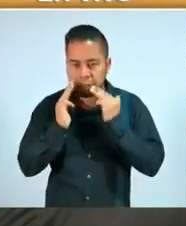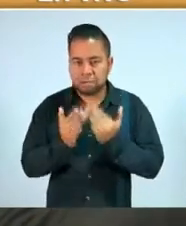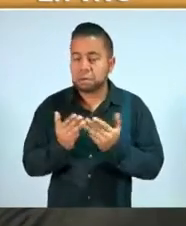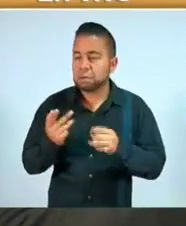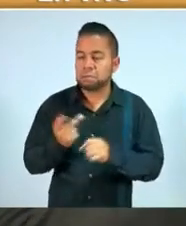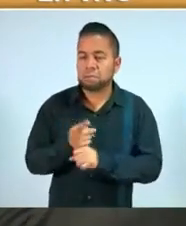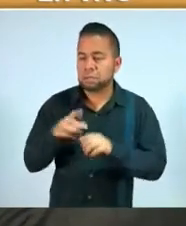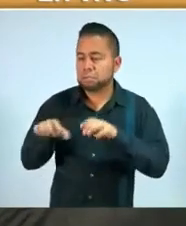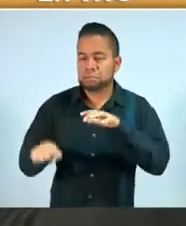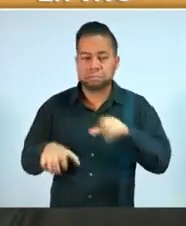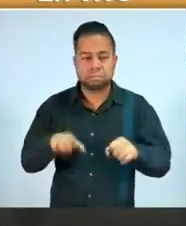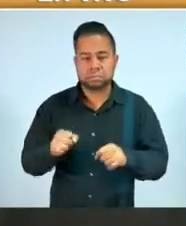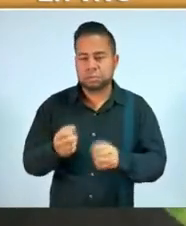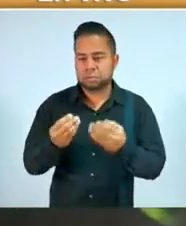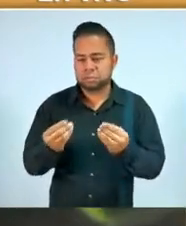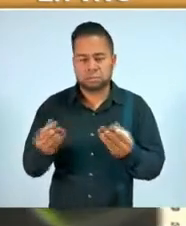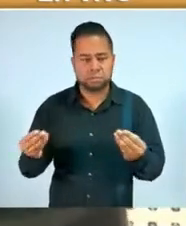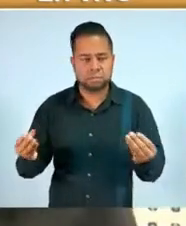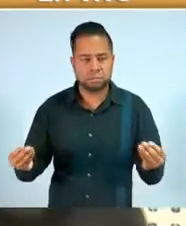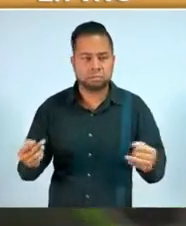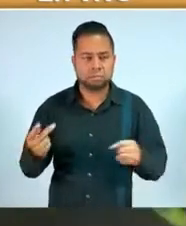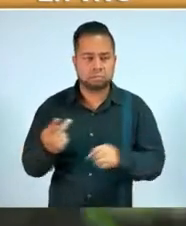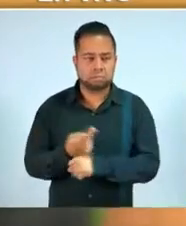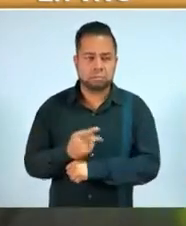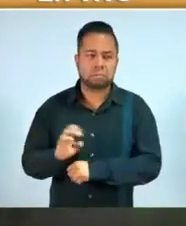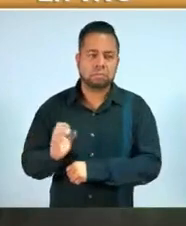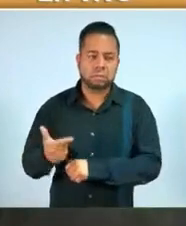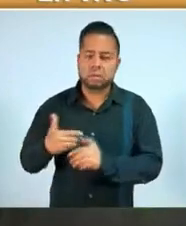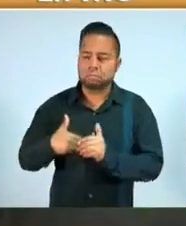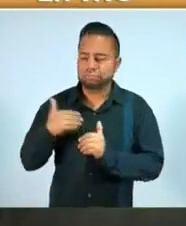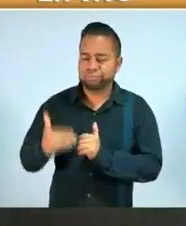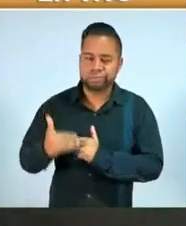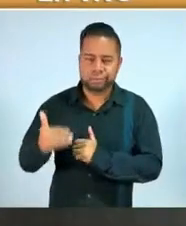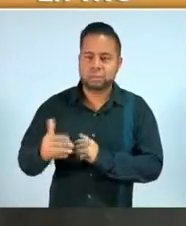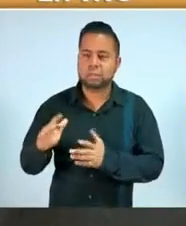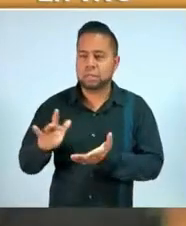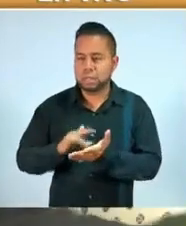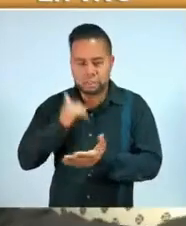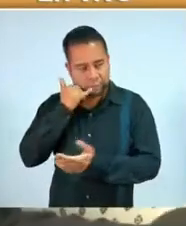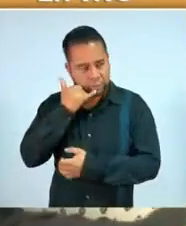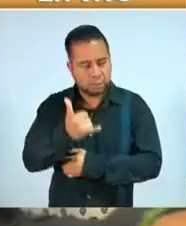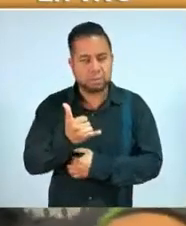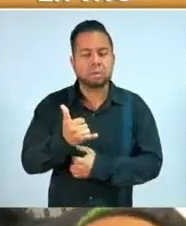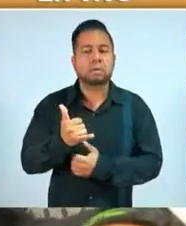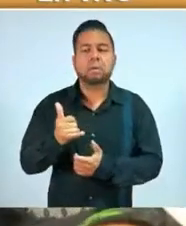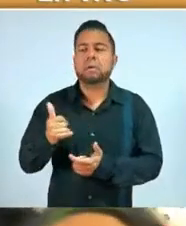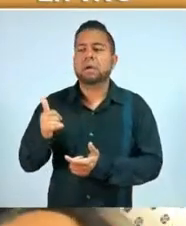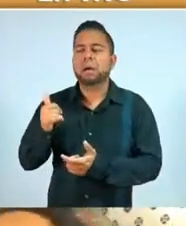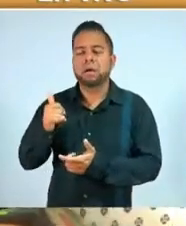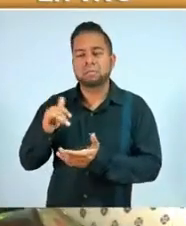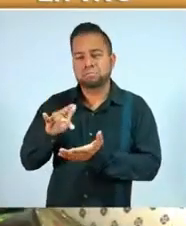detenciones, muchos de ellos pasaron por diferentes facetas, fueron halcones, después ya son